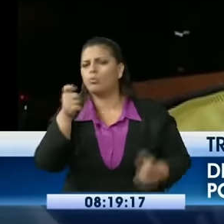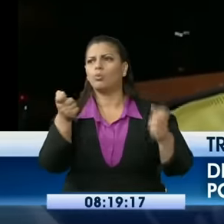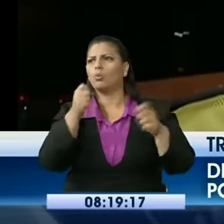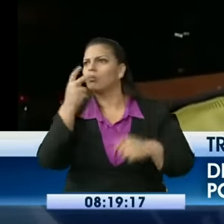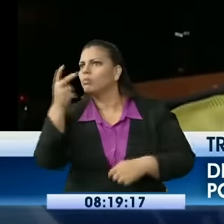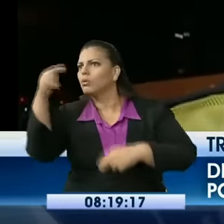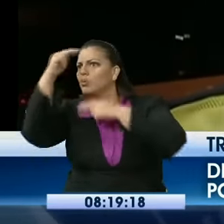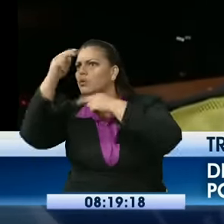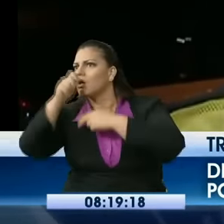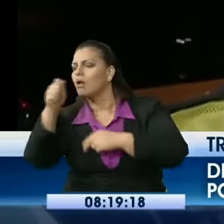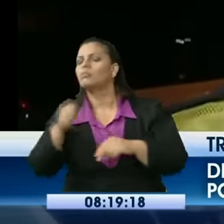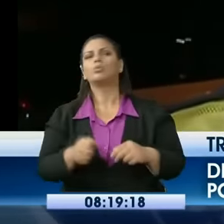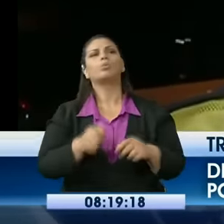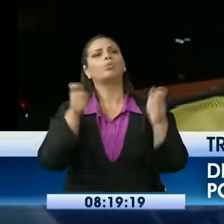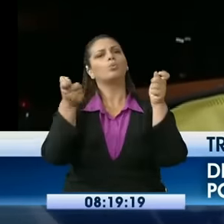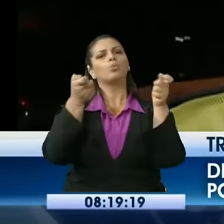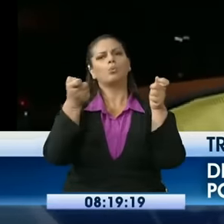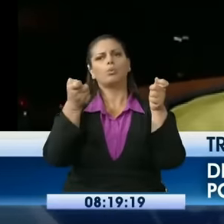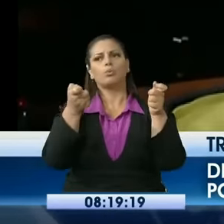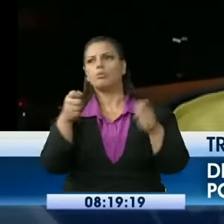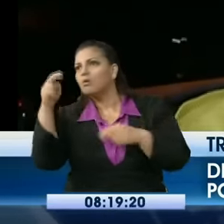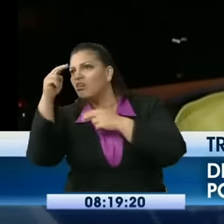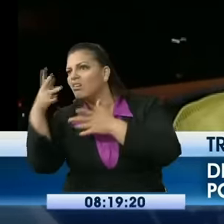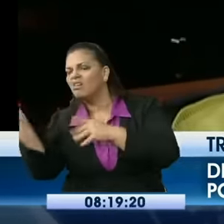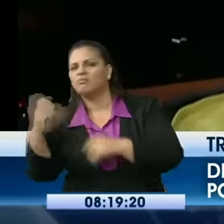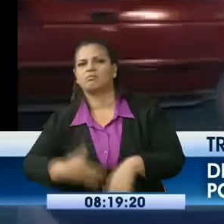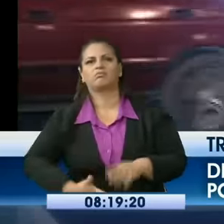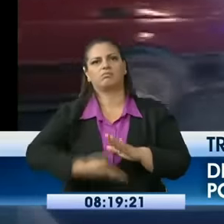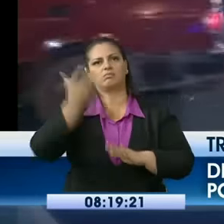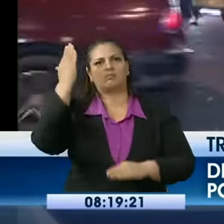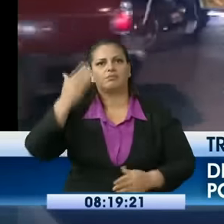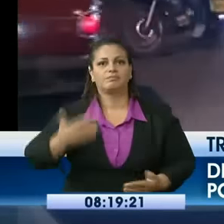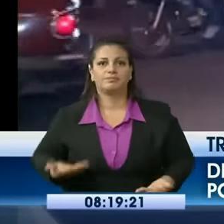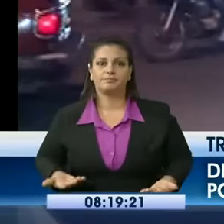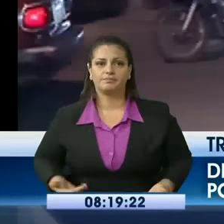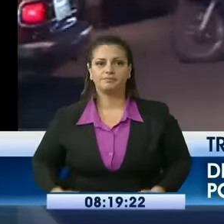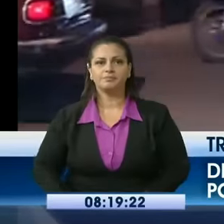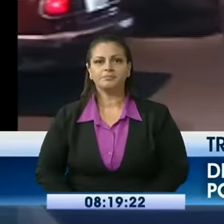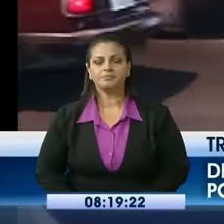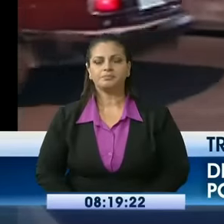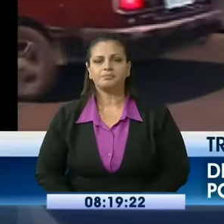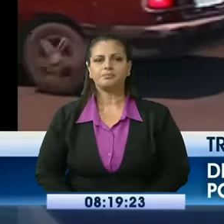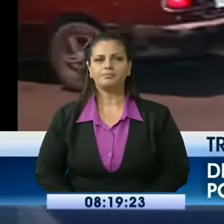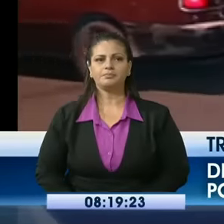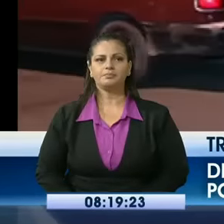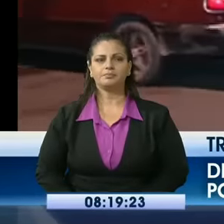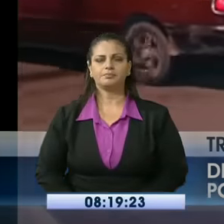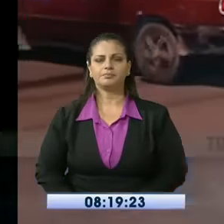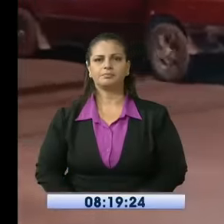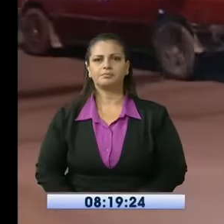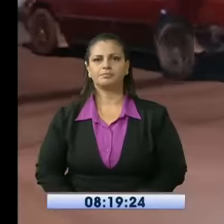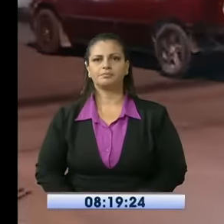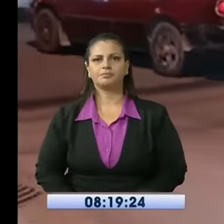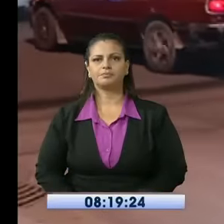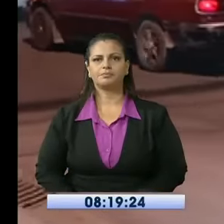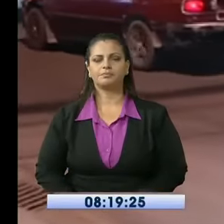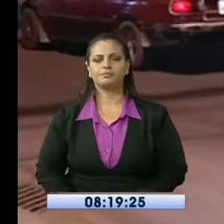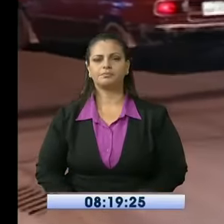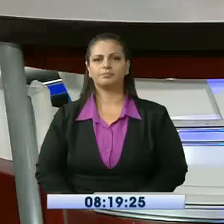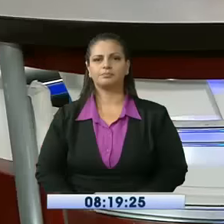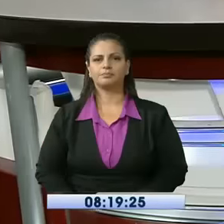apta para soportar vehículos pesados. No tienen amplitud para virar. Aquí necesitan ellos venir por medio carril para virar. Este es un